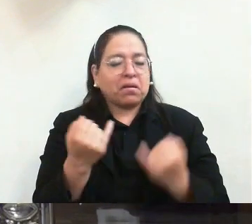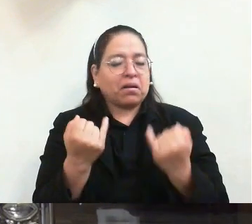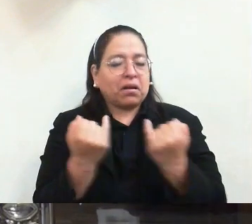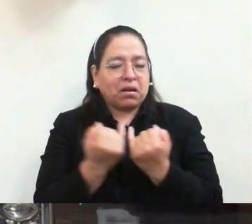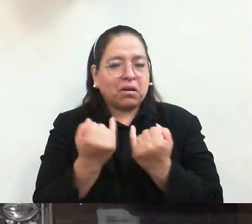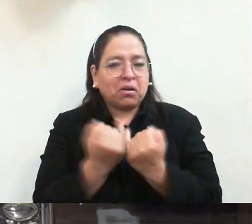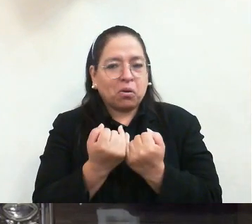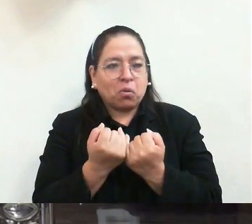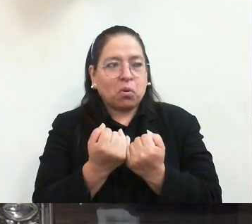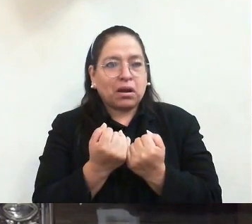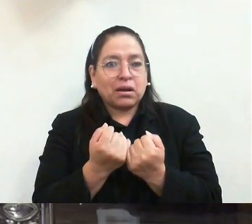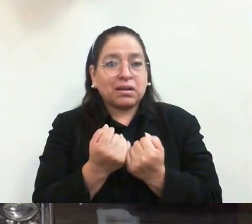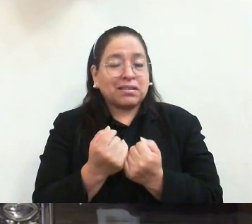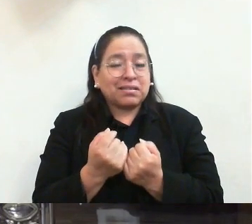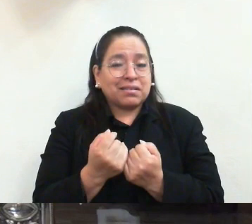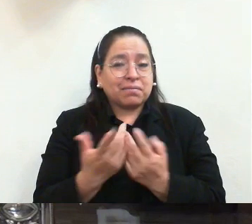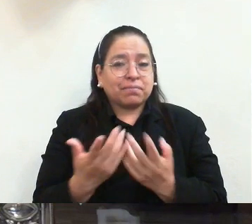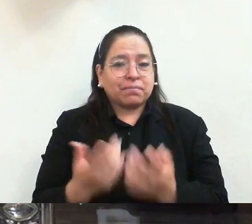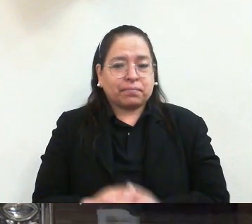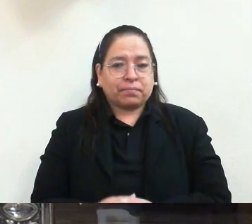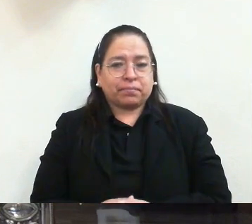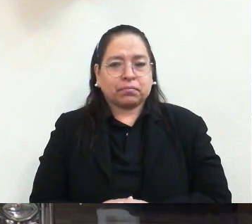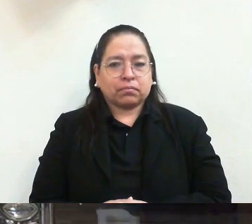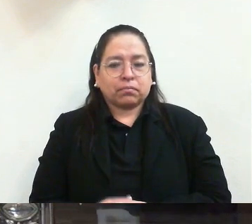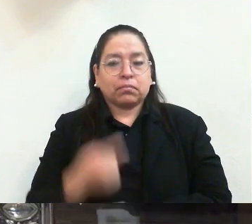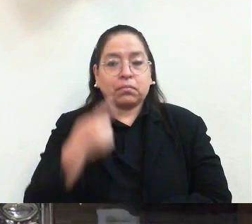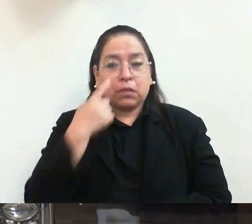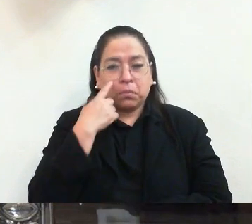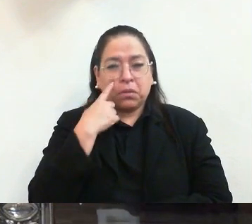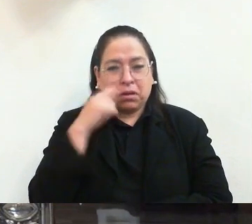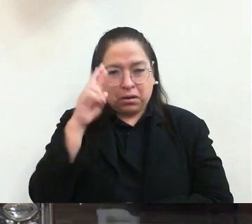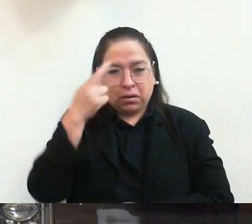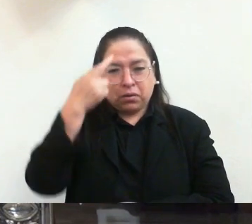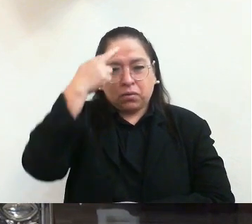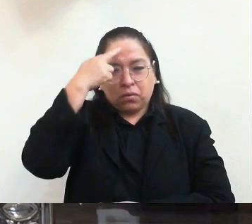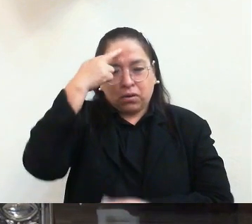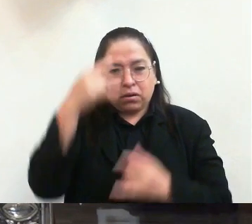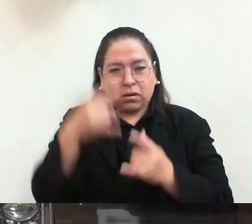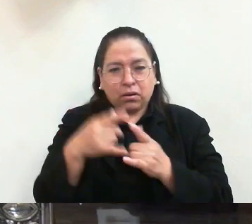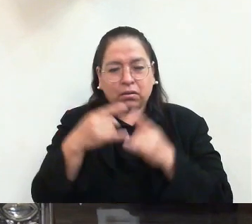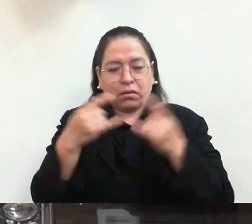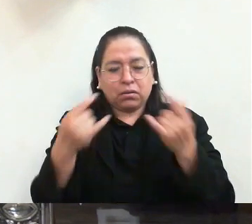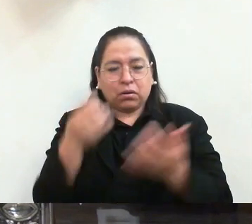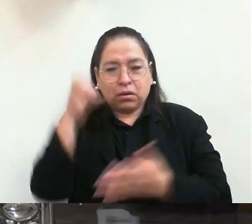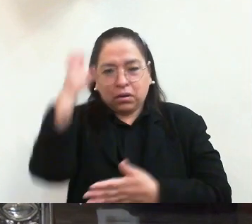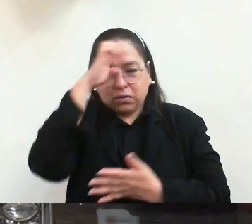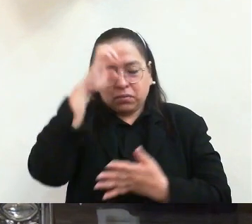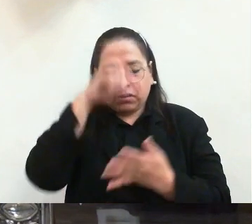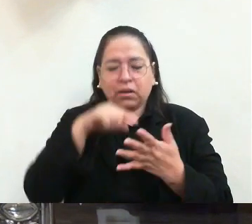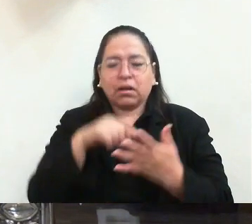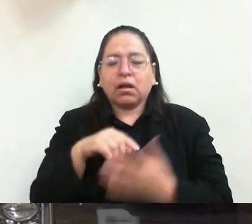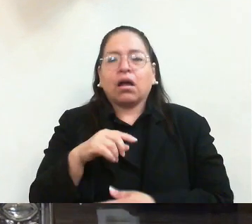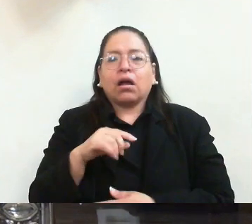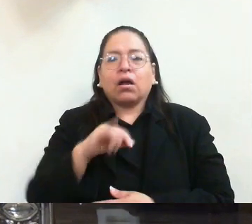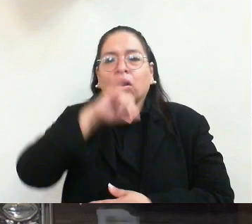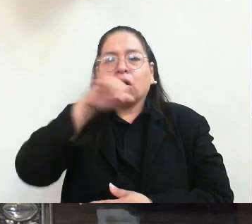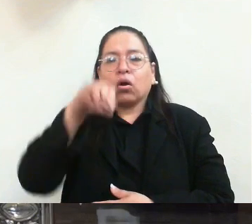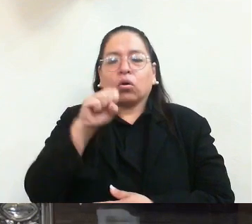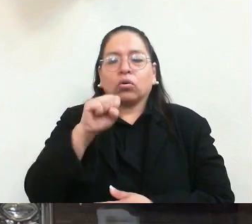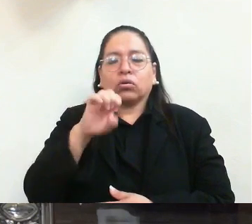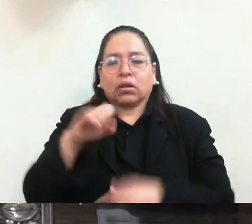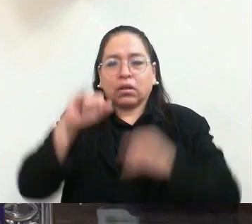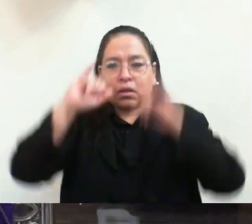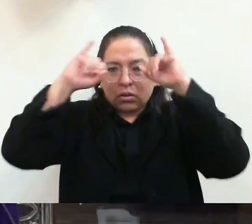evangelio que jose que era un hombre justo sabiendo lo que había pasado